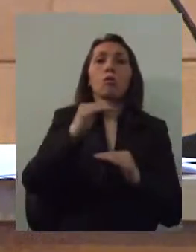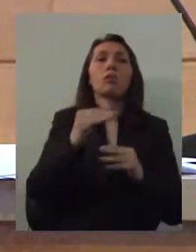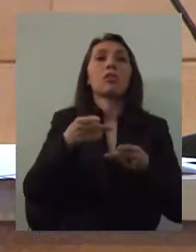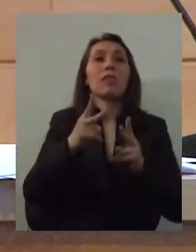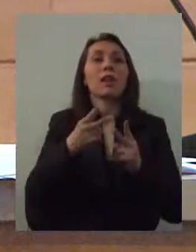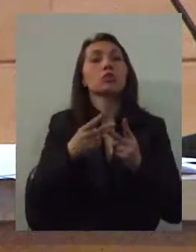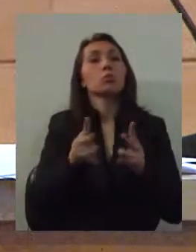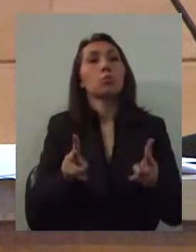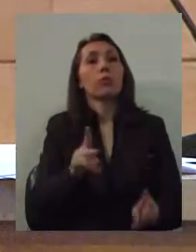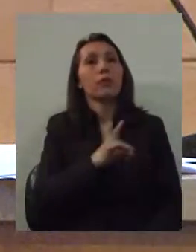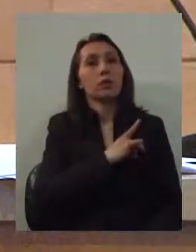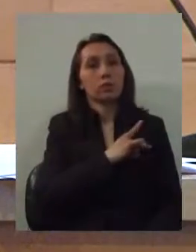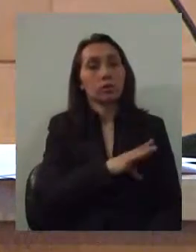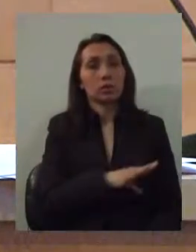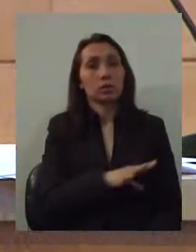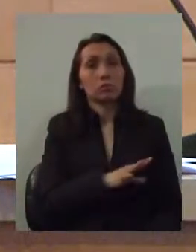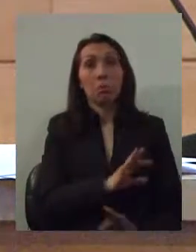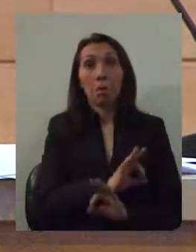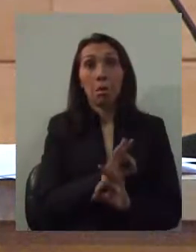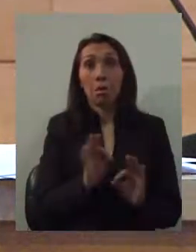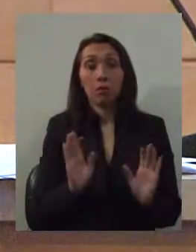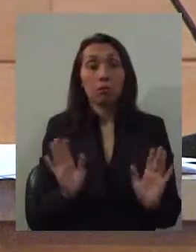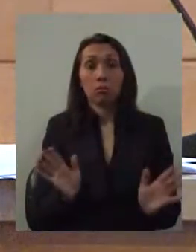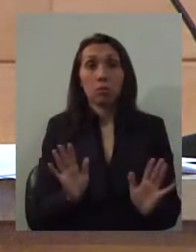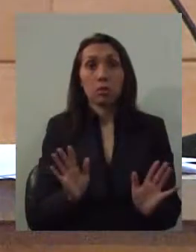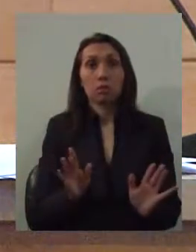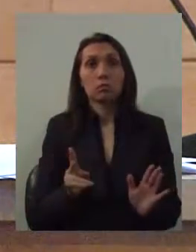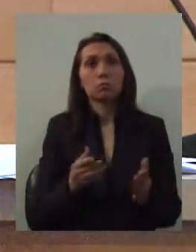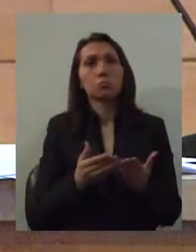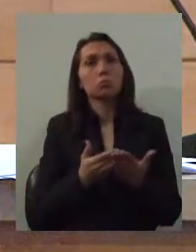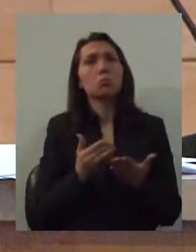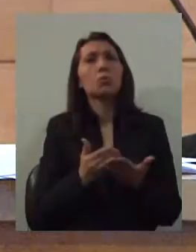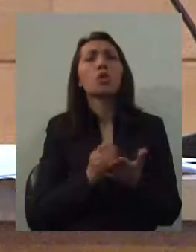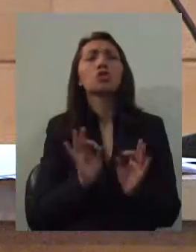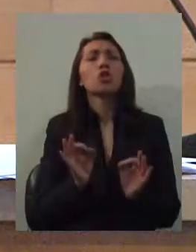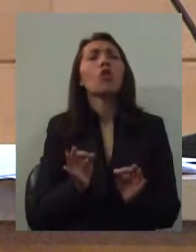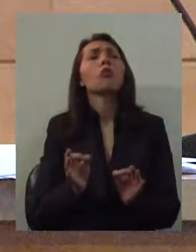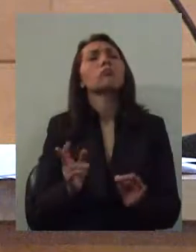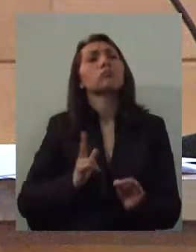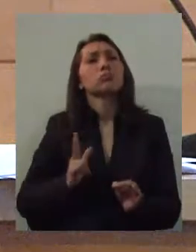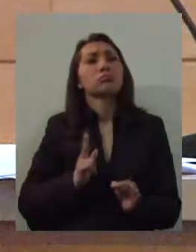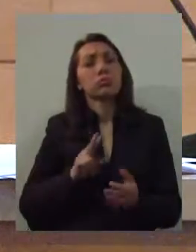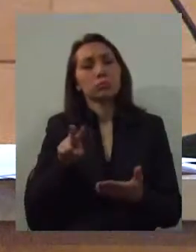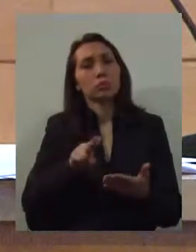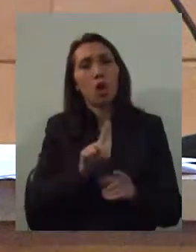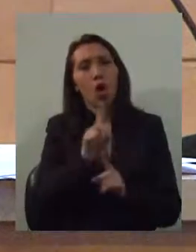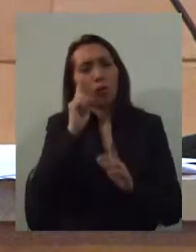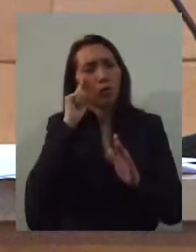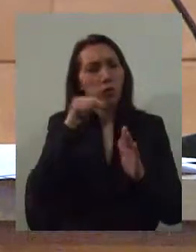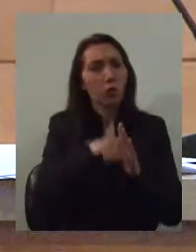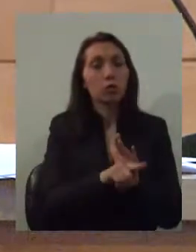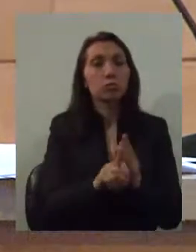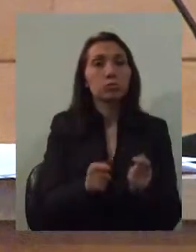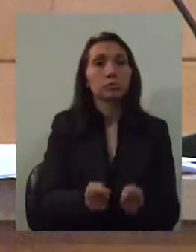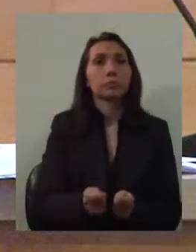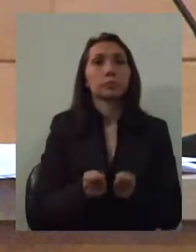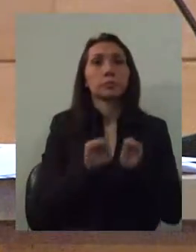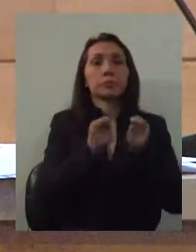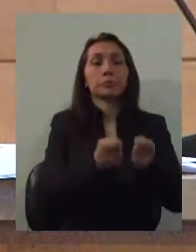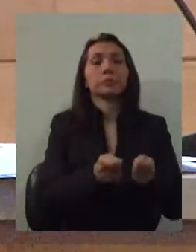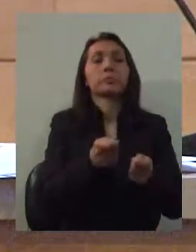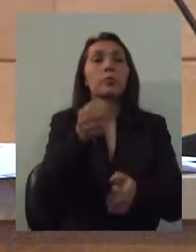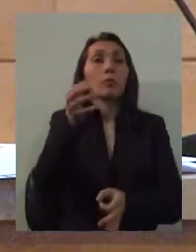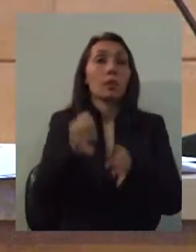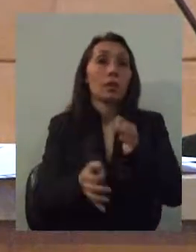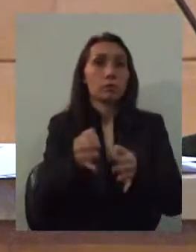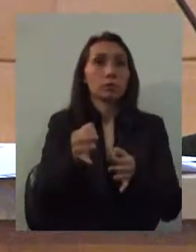público chileno. Si nada de eso pasa, que es un análisis meramente formal, reitero, no vamos al fondo, se entrega al tribunal